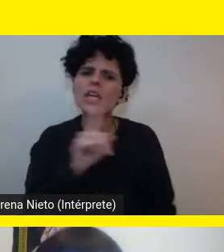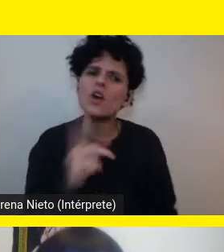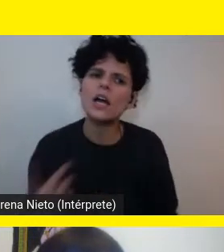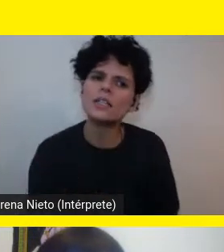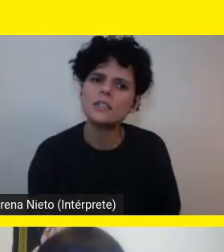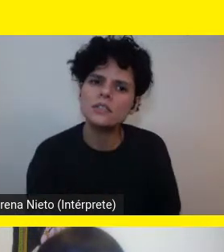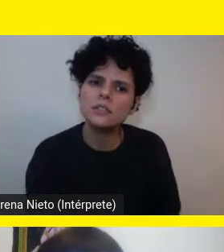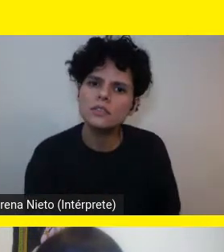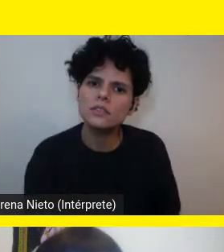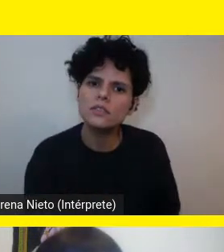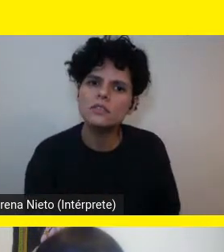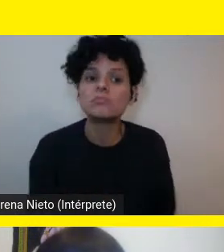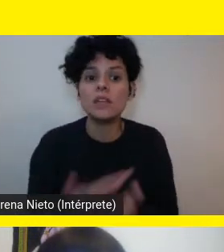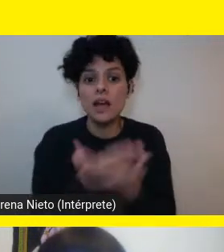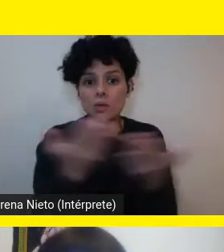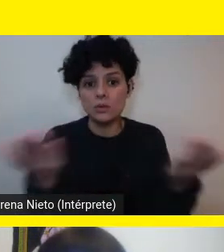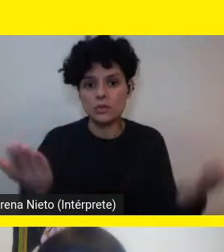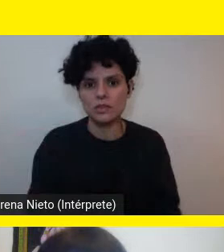Les dejo la palabra.